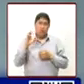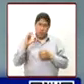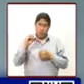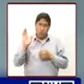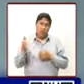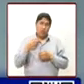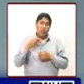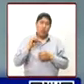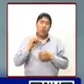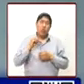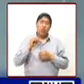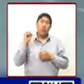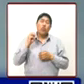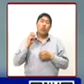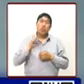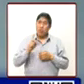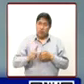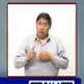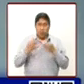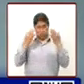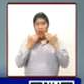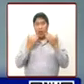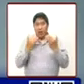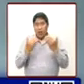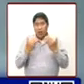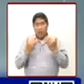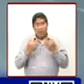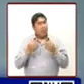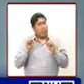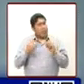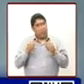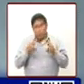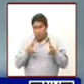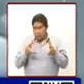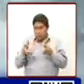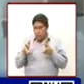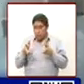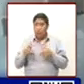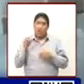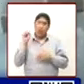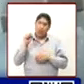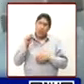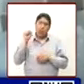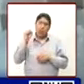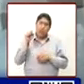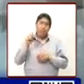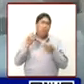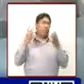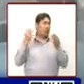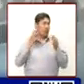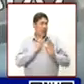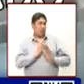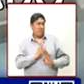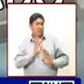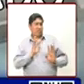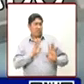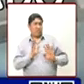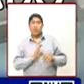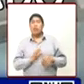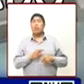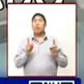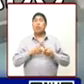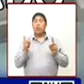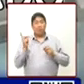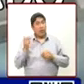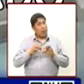Gómez. Muchas gracias a esta familia que te digo, te comentaba. Que tenía las cámaras, claro. Hemos ido tocando, muchas personas son reacias a esta situación,